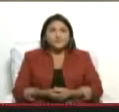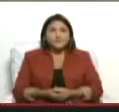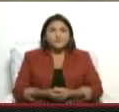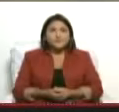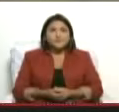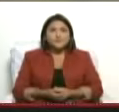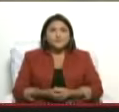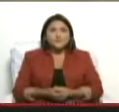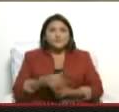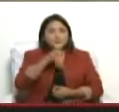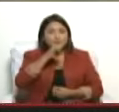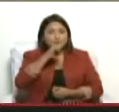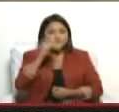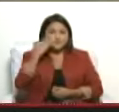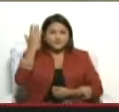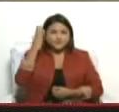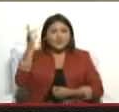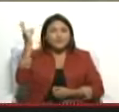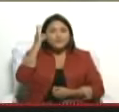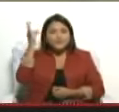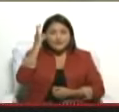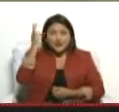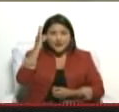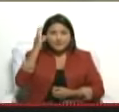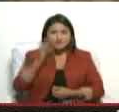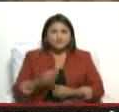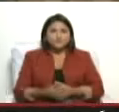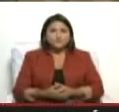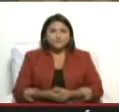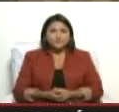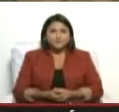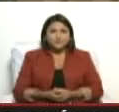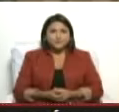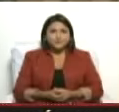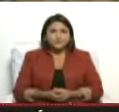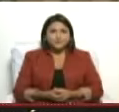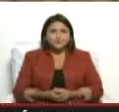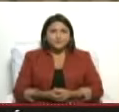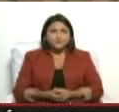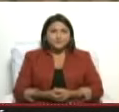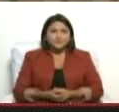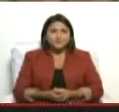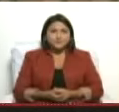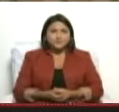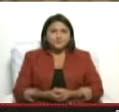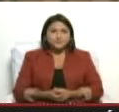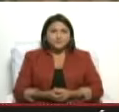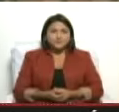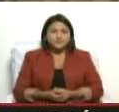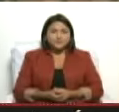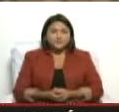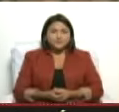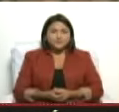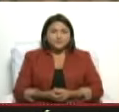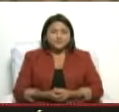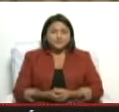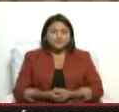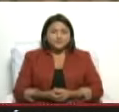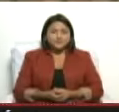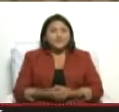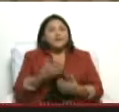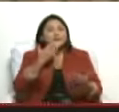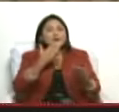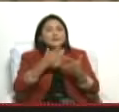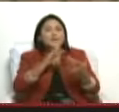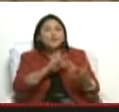información de último minuto con fiscal general de la república Ya escuché así es gracias por el contacto